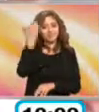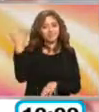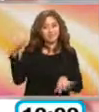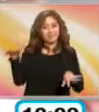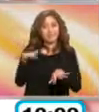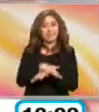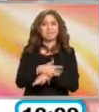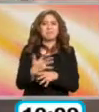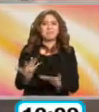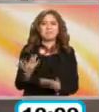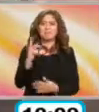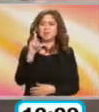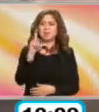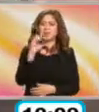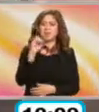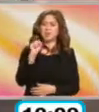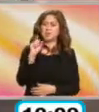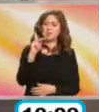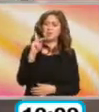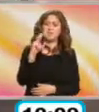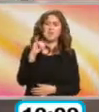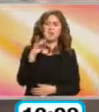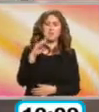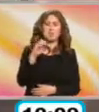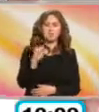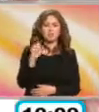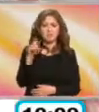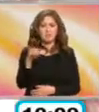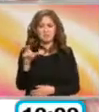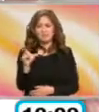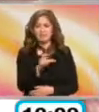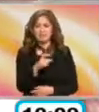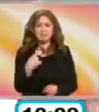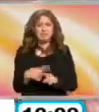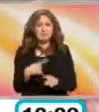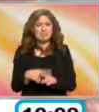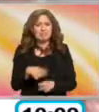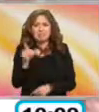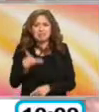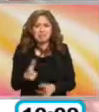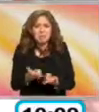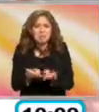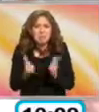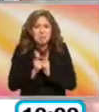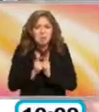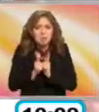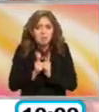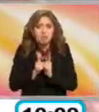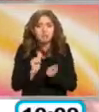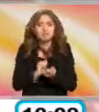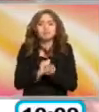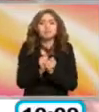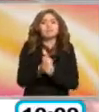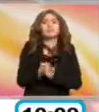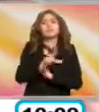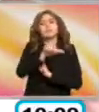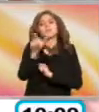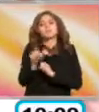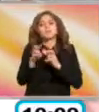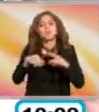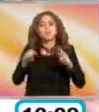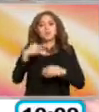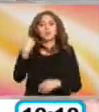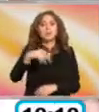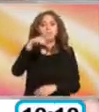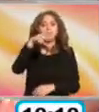los Primos MX, ¿quiénes son? No? Después de que haber tenido tanto éxito, dicen, ¿quién eres? Entonces, no nos desesperamos, grabamos un tema que se llama Mi